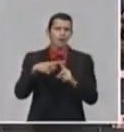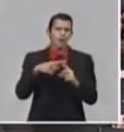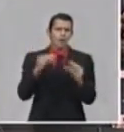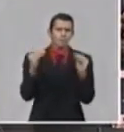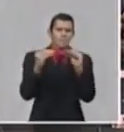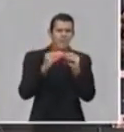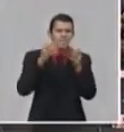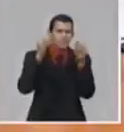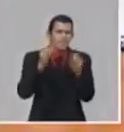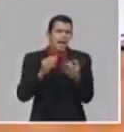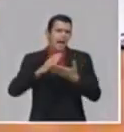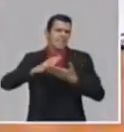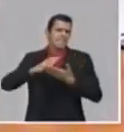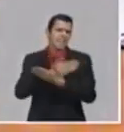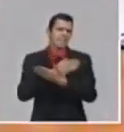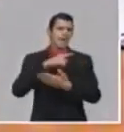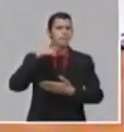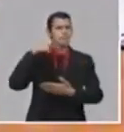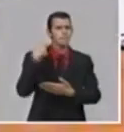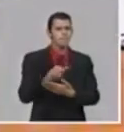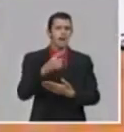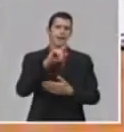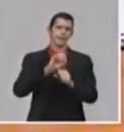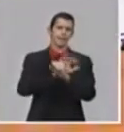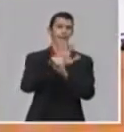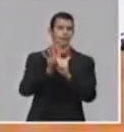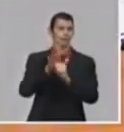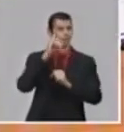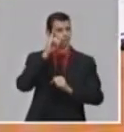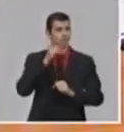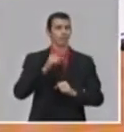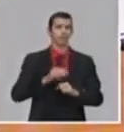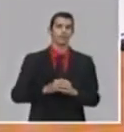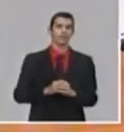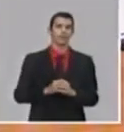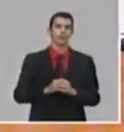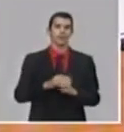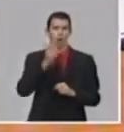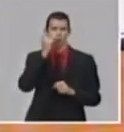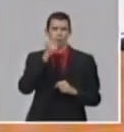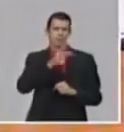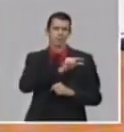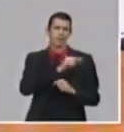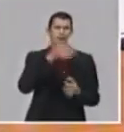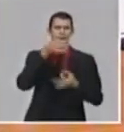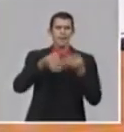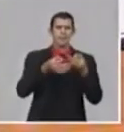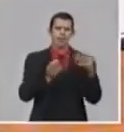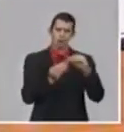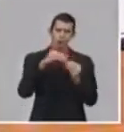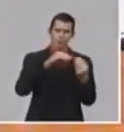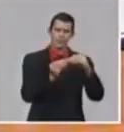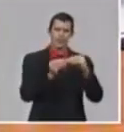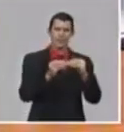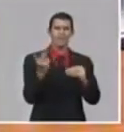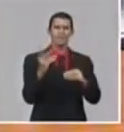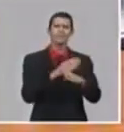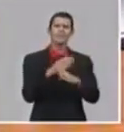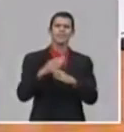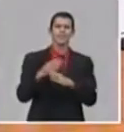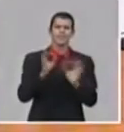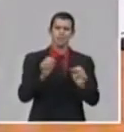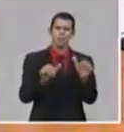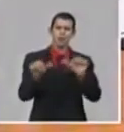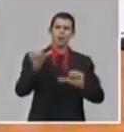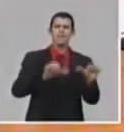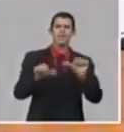aquella idea del comandante cuando inauguraba la tecnología de combinar dos tipos de interferones, que todo el mundo pensaba que pudiera ser un sueño, y ustedes están tratando de que ese sueño